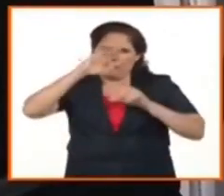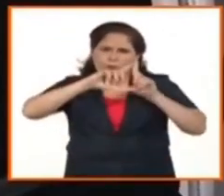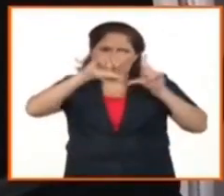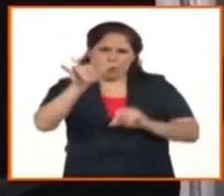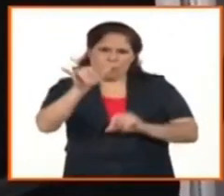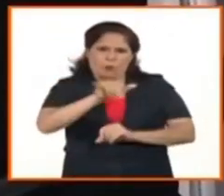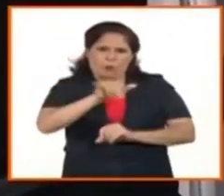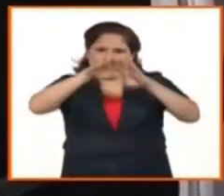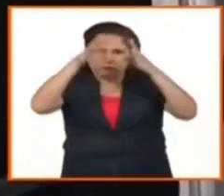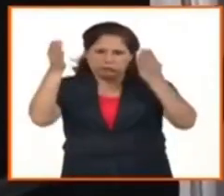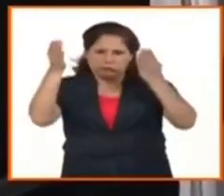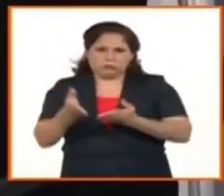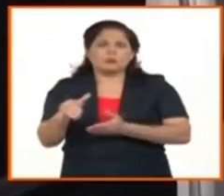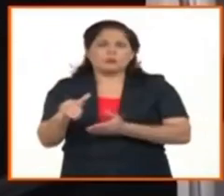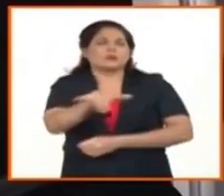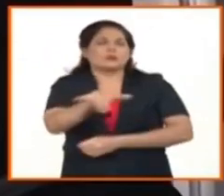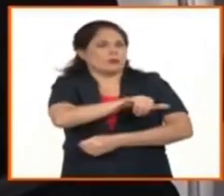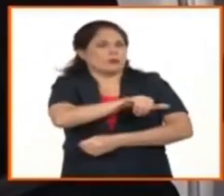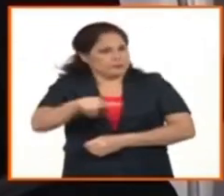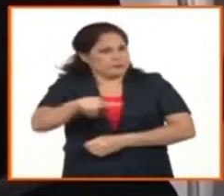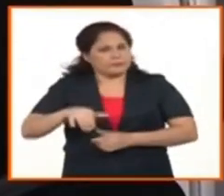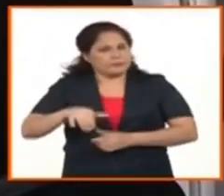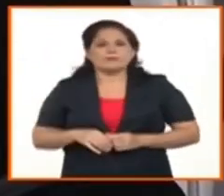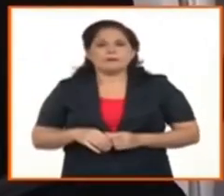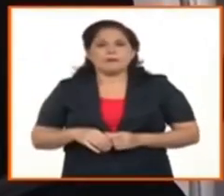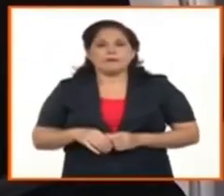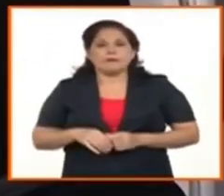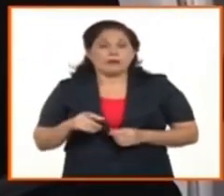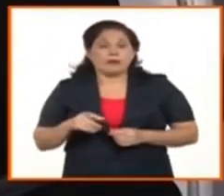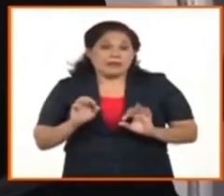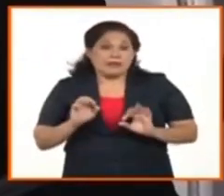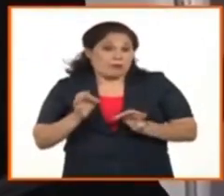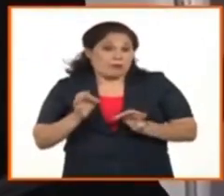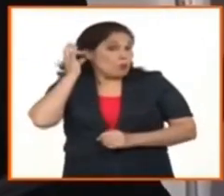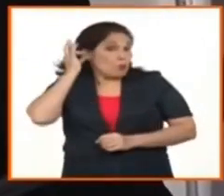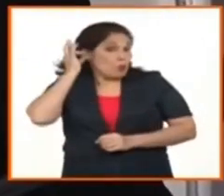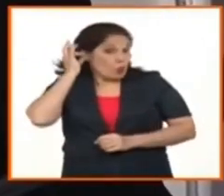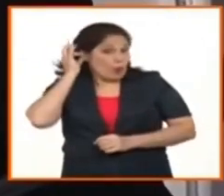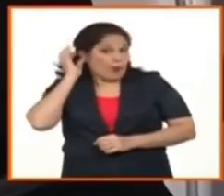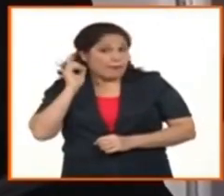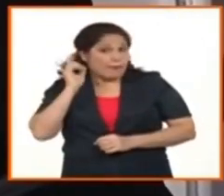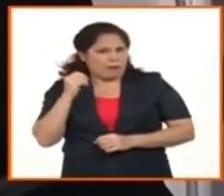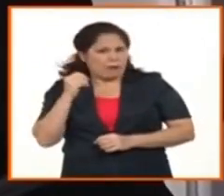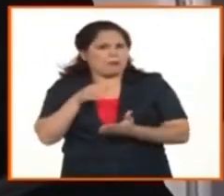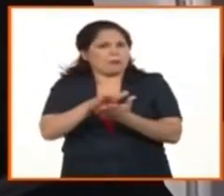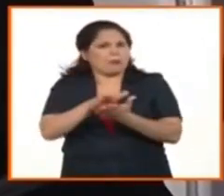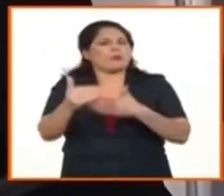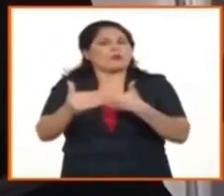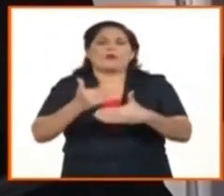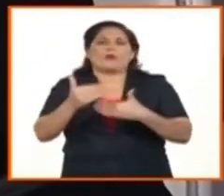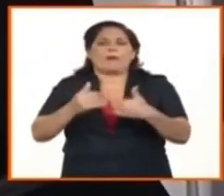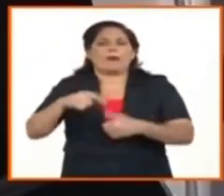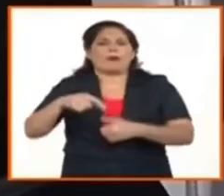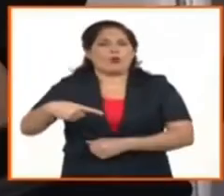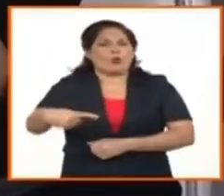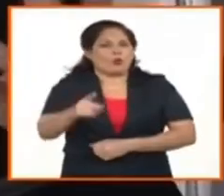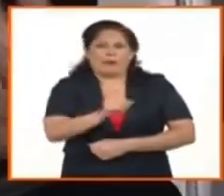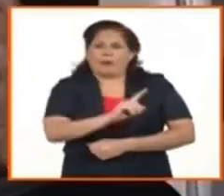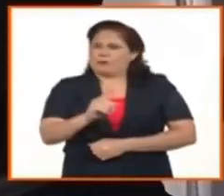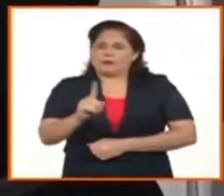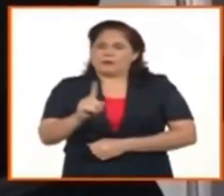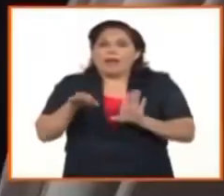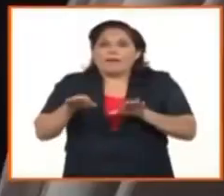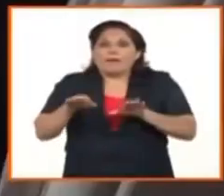es de los de los de los problemas que no que no se dan que no se dan a conocer